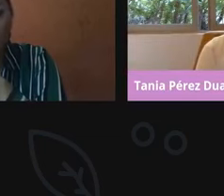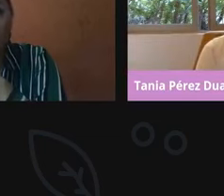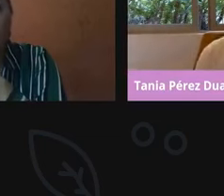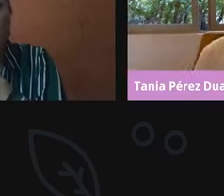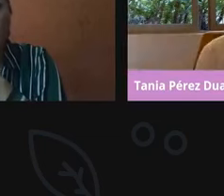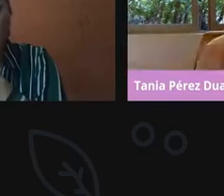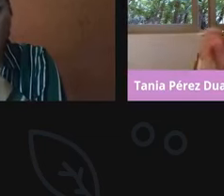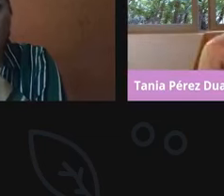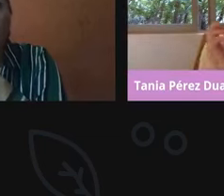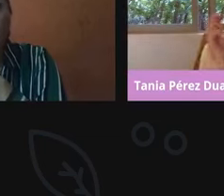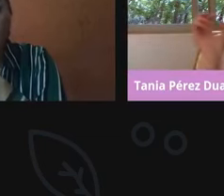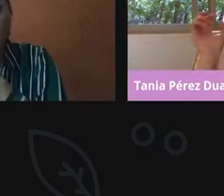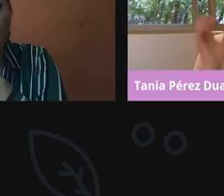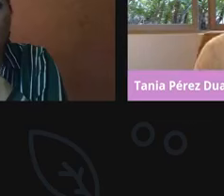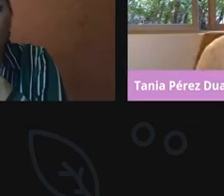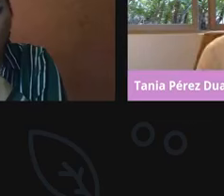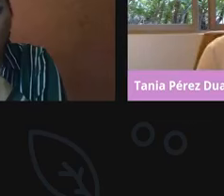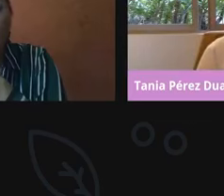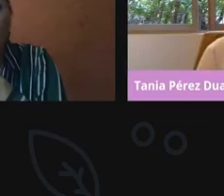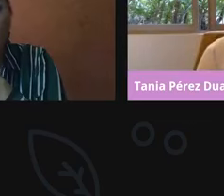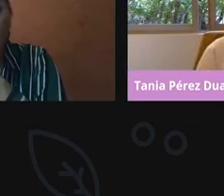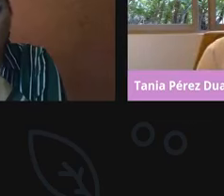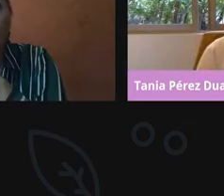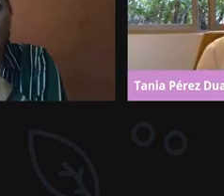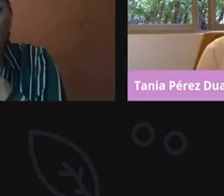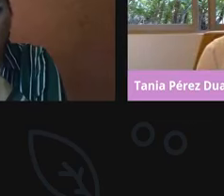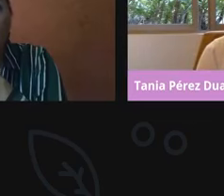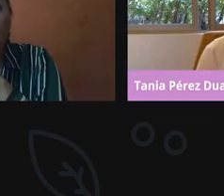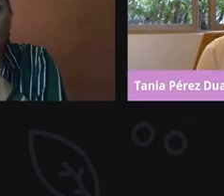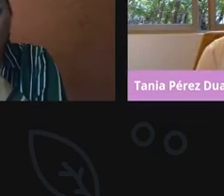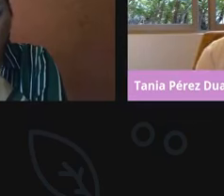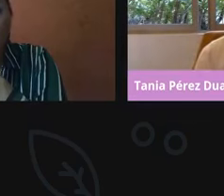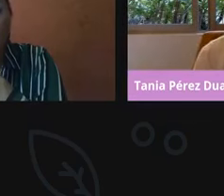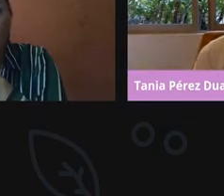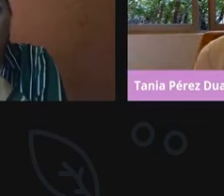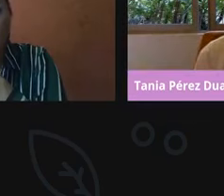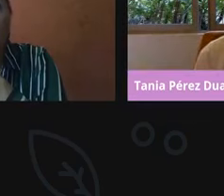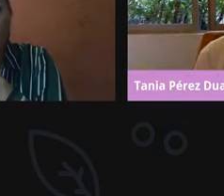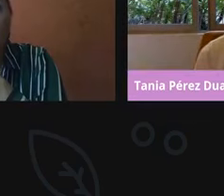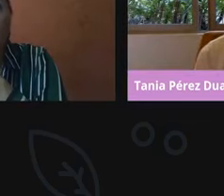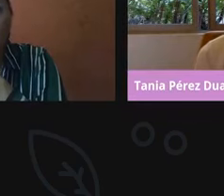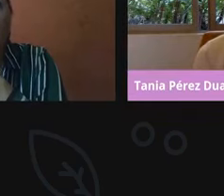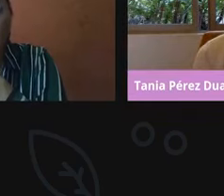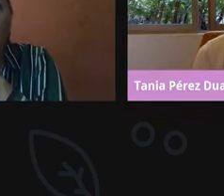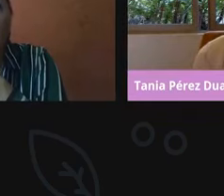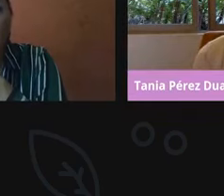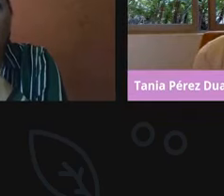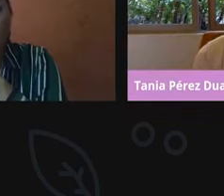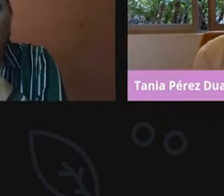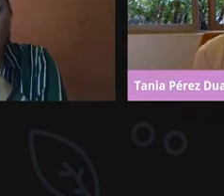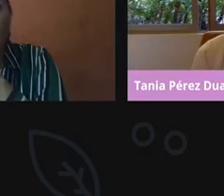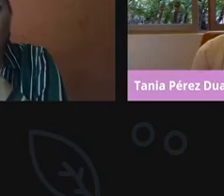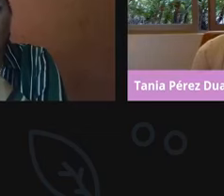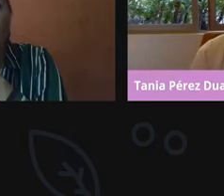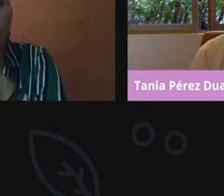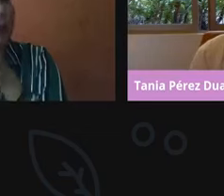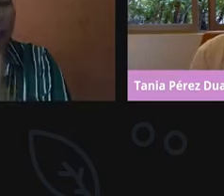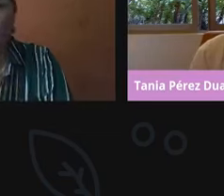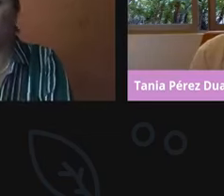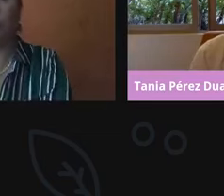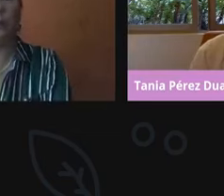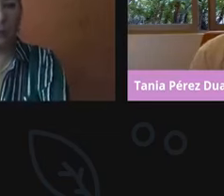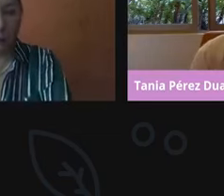compulsivo. Digo, creo que antes de hablar de eso, sí me gustaría como aclarar qué es el TOC y qué